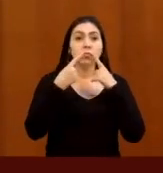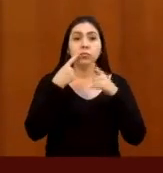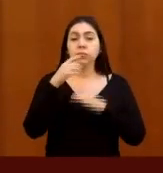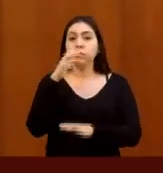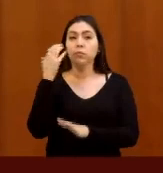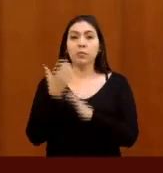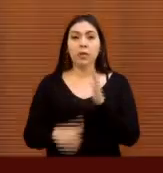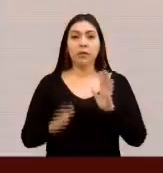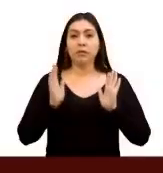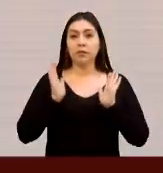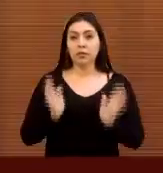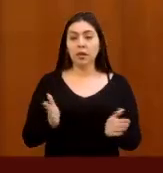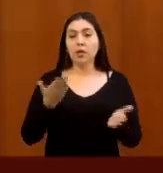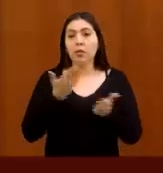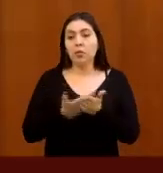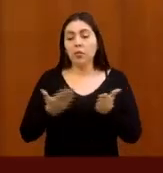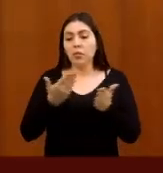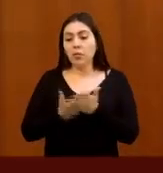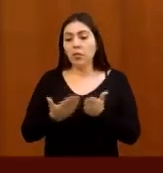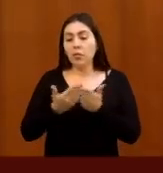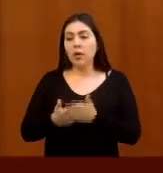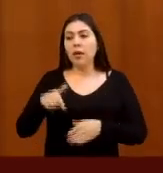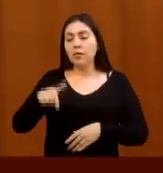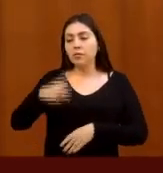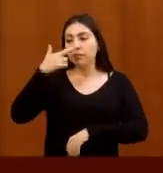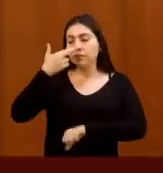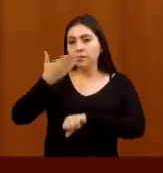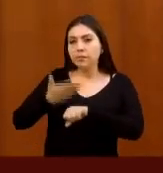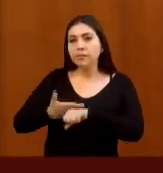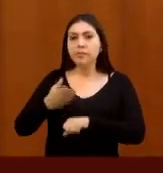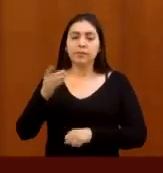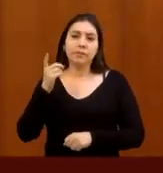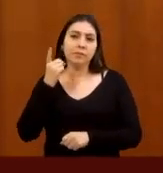poder legislativo. El diálogo se ha dado.